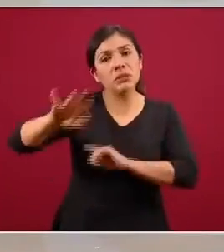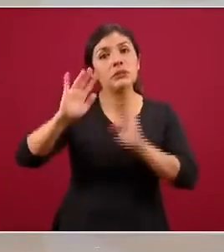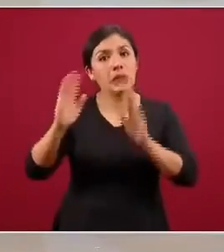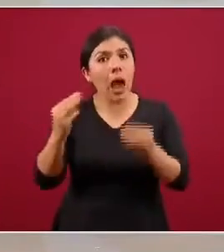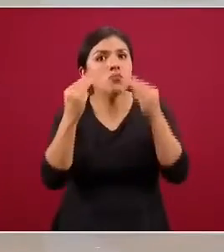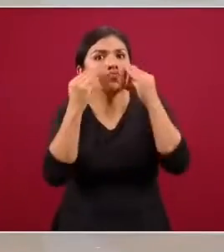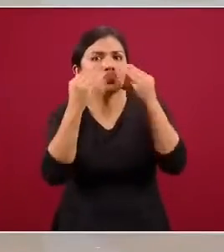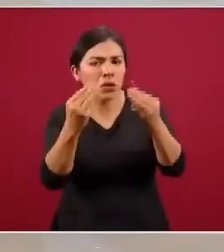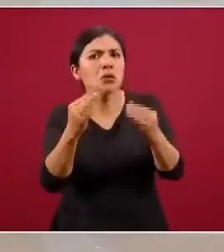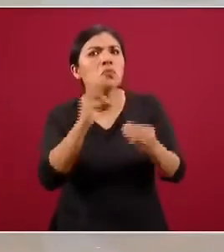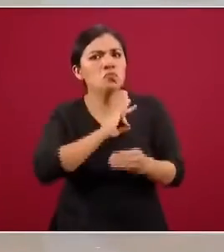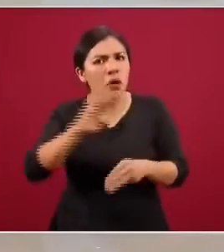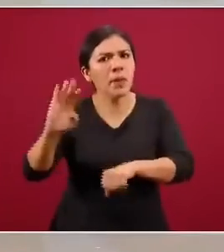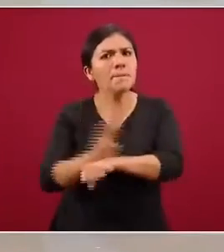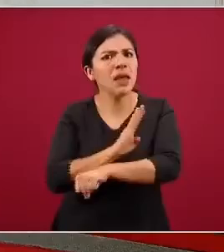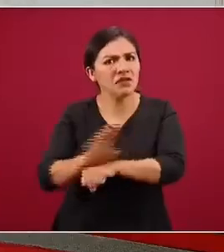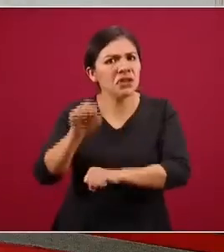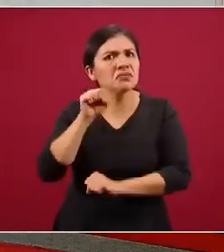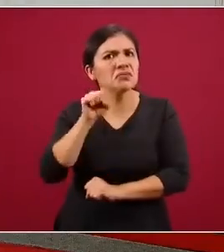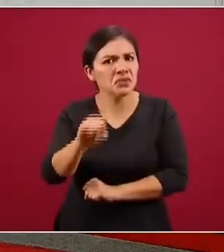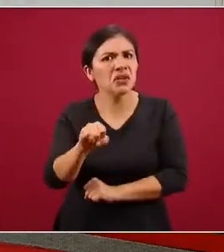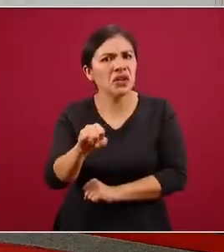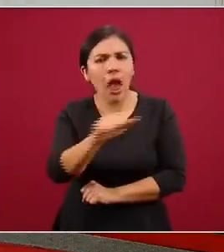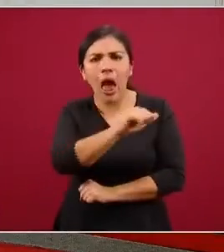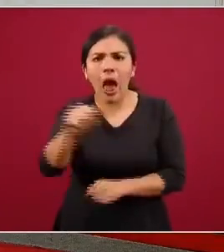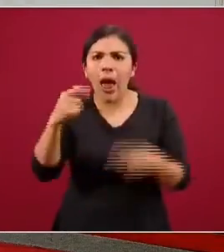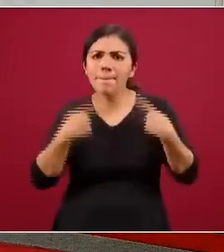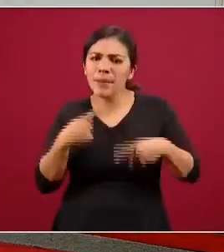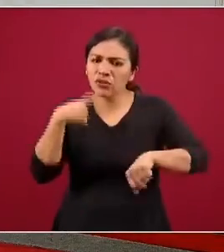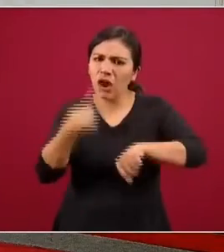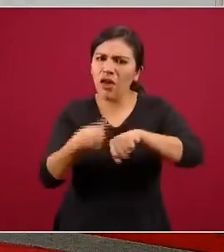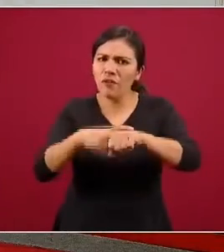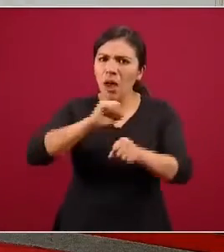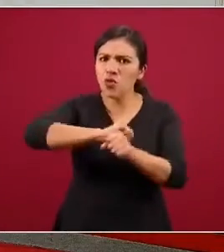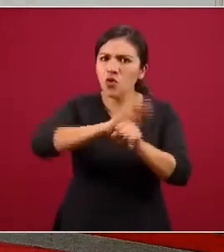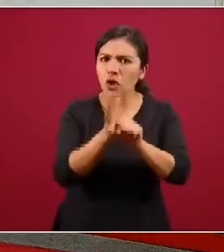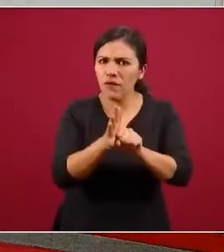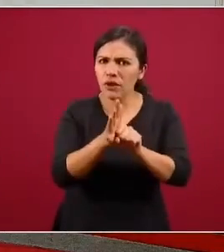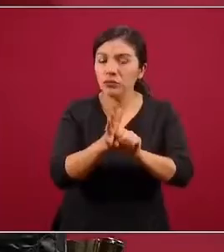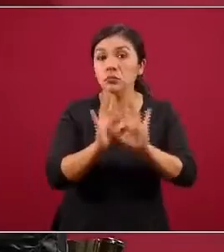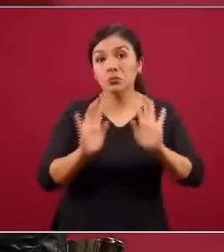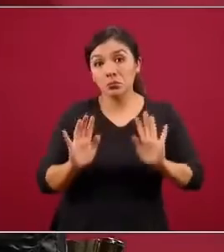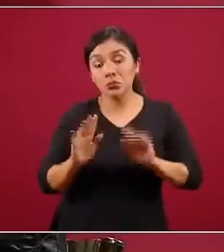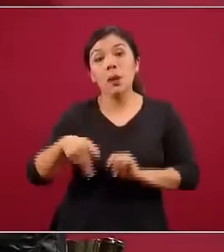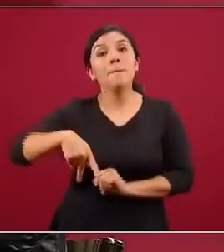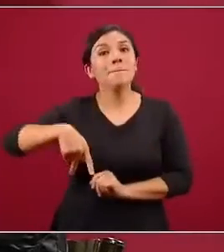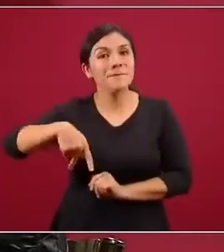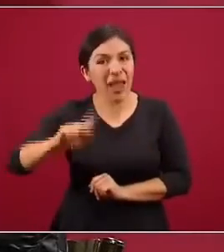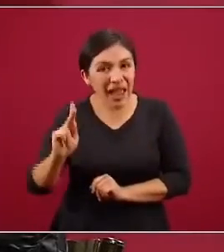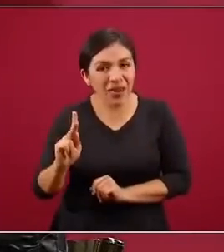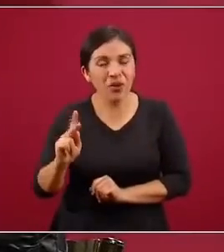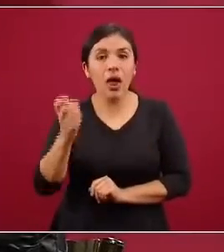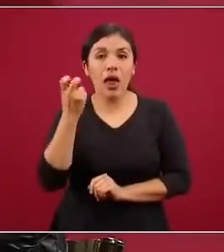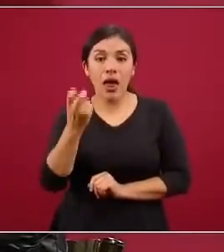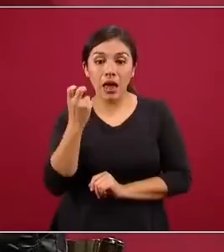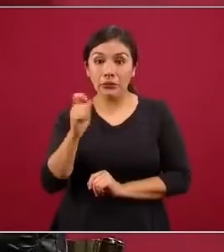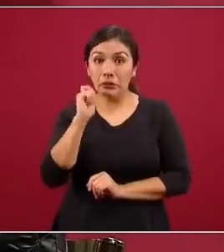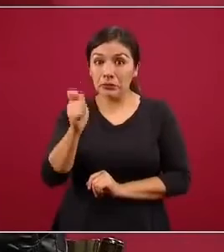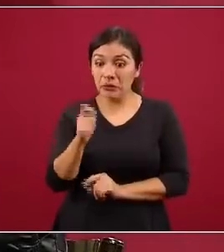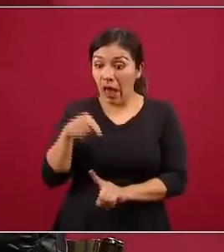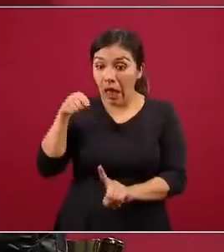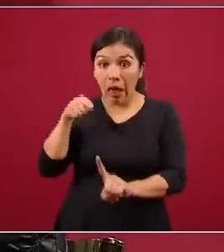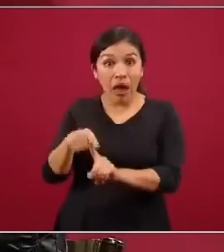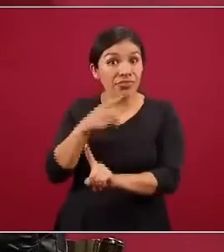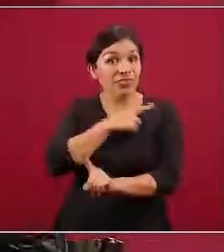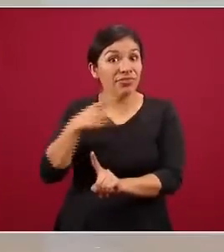ya demostraron algún beneficio a los pacientes que presentan COVID-19. Sin embargo, esto tampoco